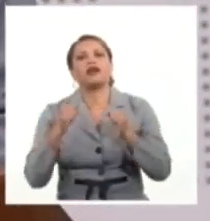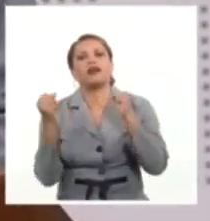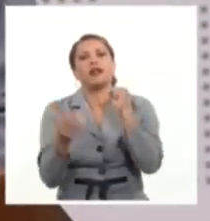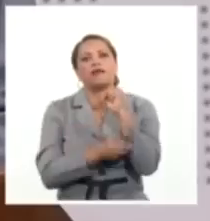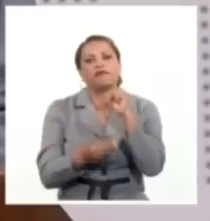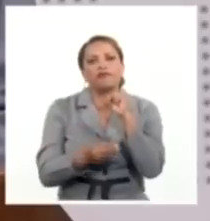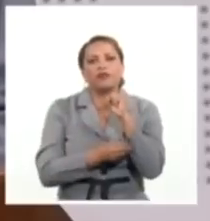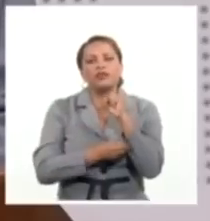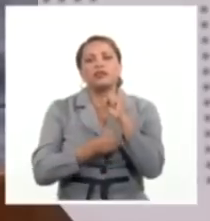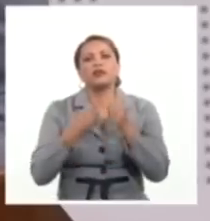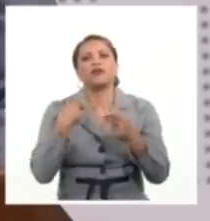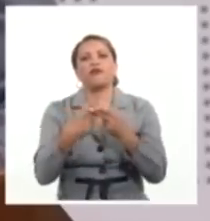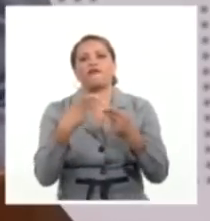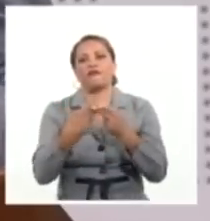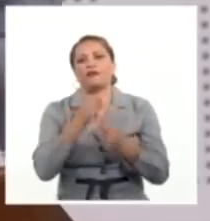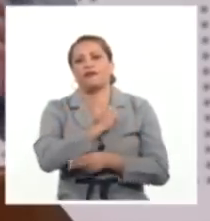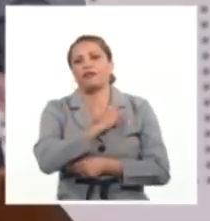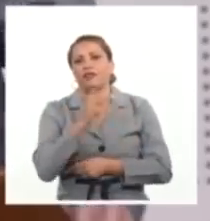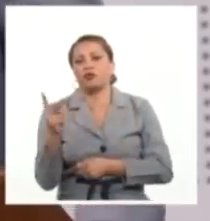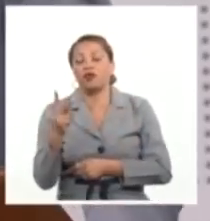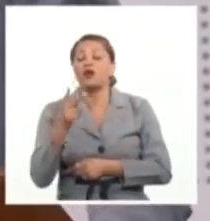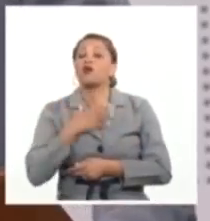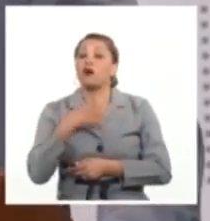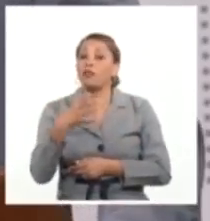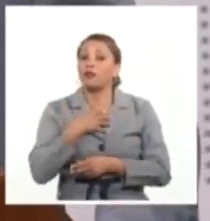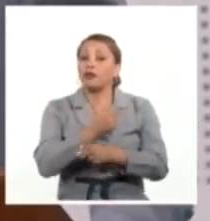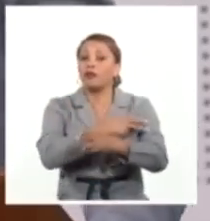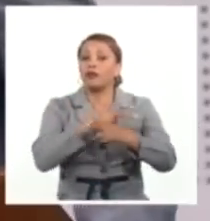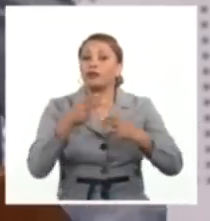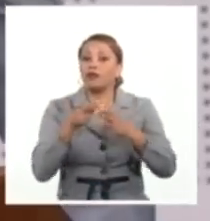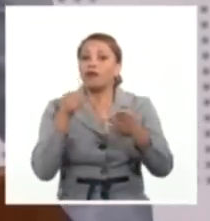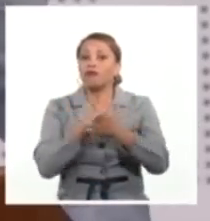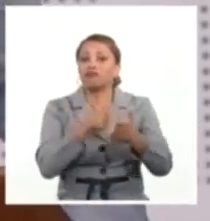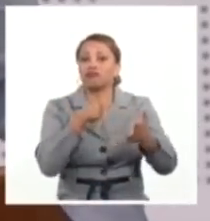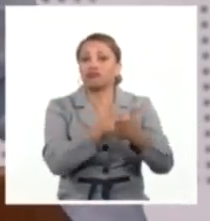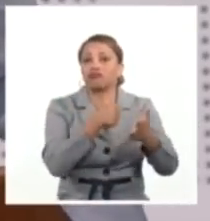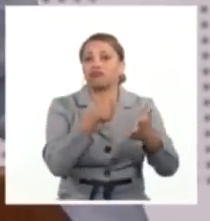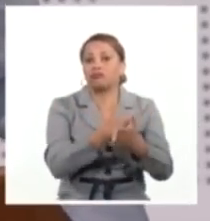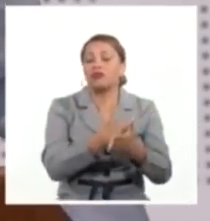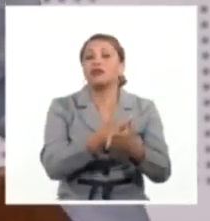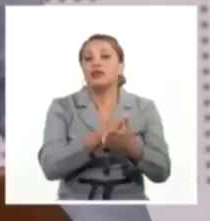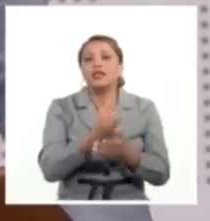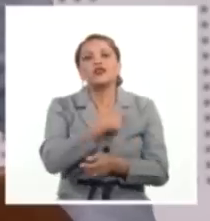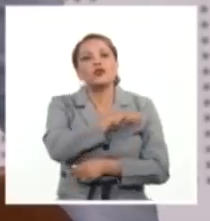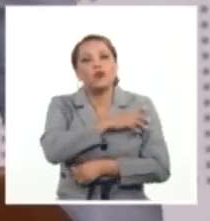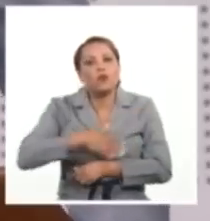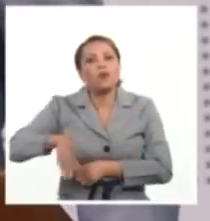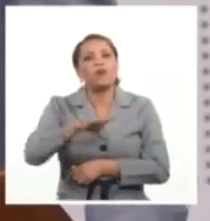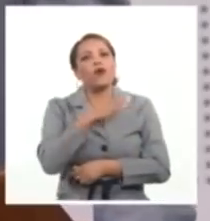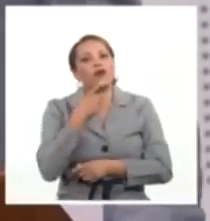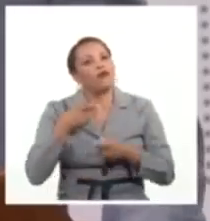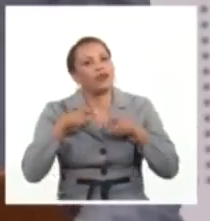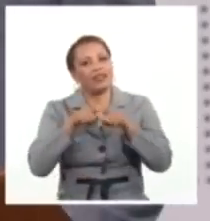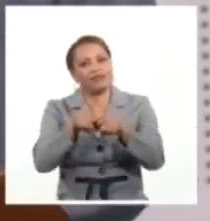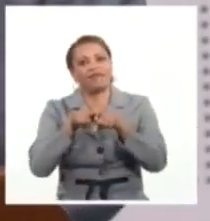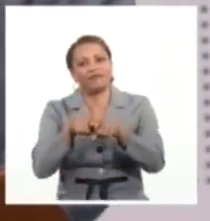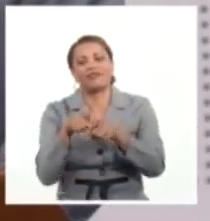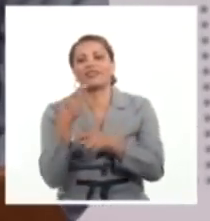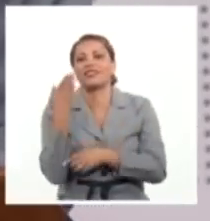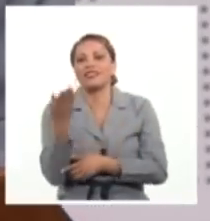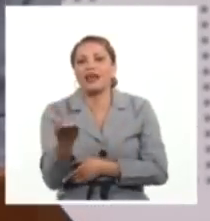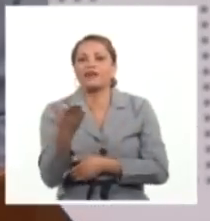en la victoria cuando se tiene una historia descomunal empujando tus pasos y un pueblo heroico dando y exigiendo